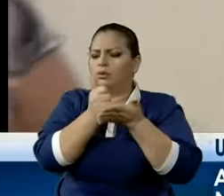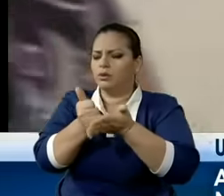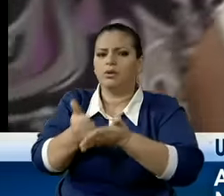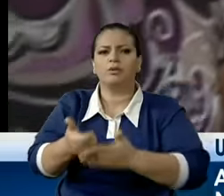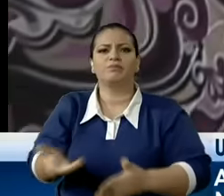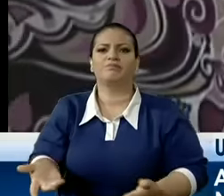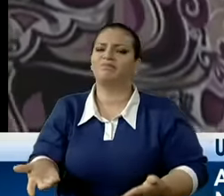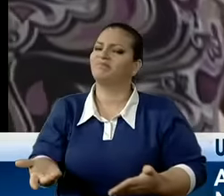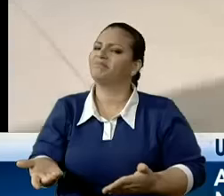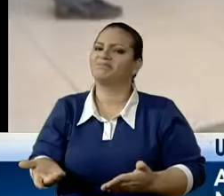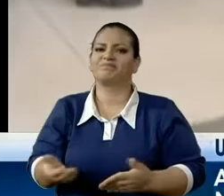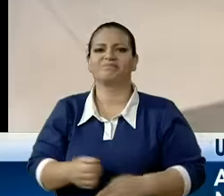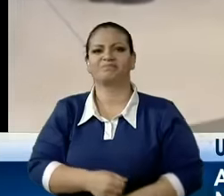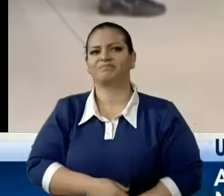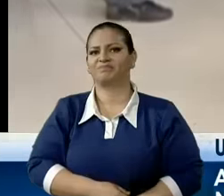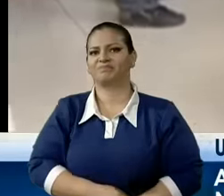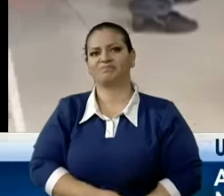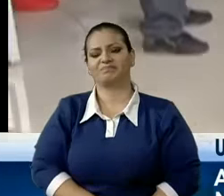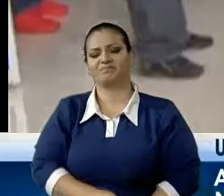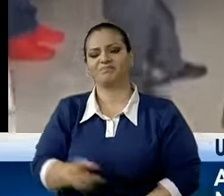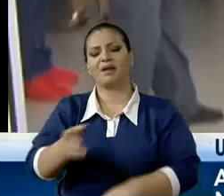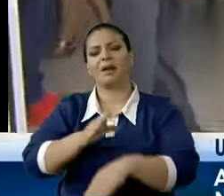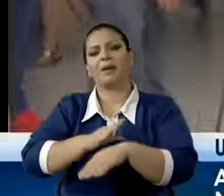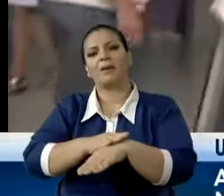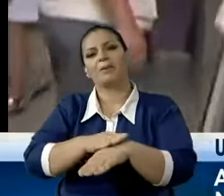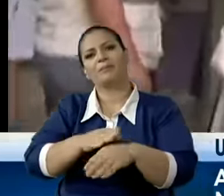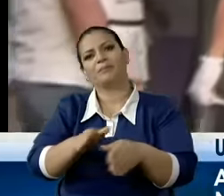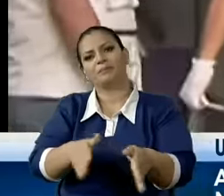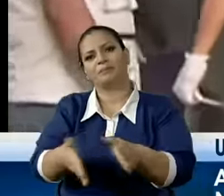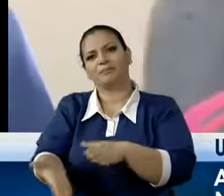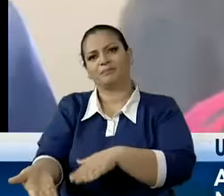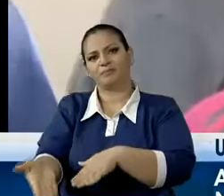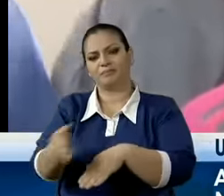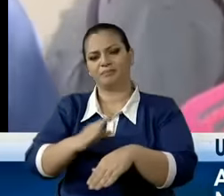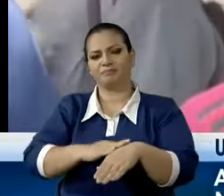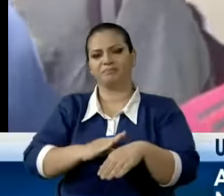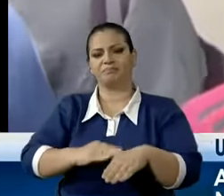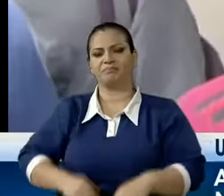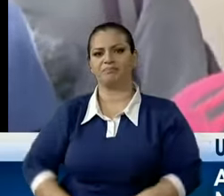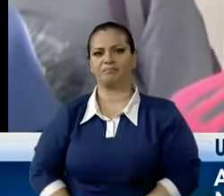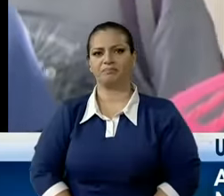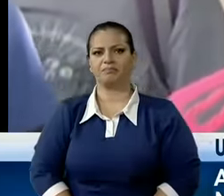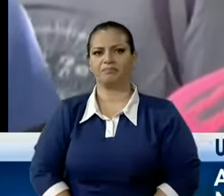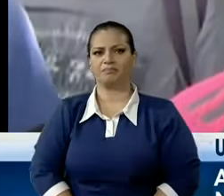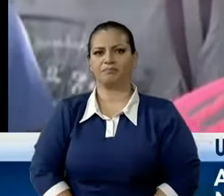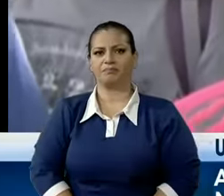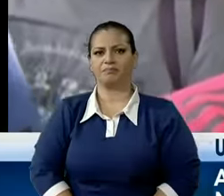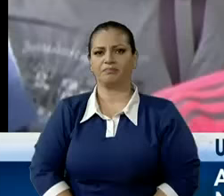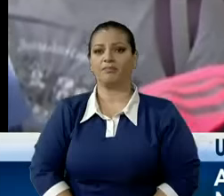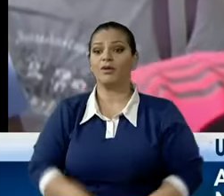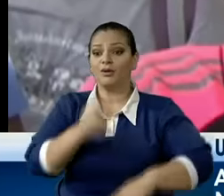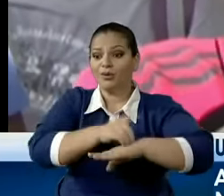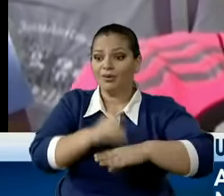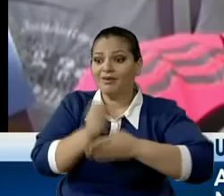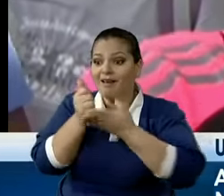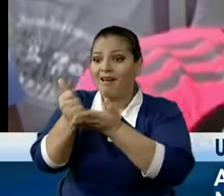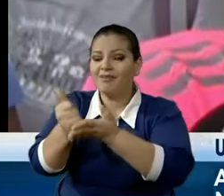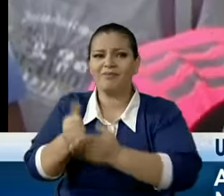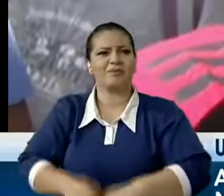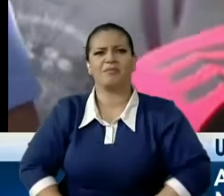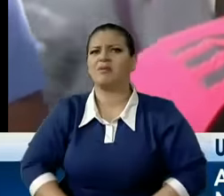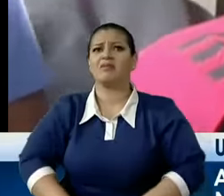resultó en vano, ya que falleció a los pocos minutos. No, ya no se pudo hacer nada porque tiene 7 puñaladas y una aquí en el corazón,